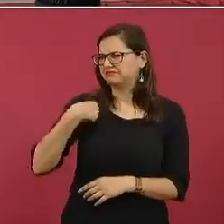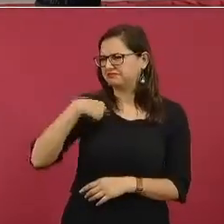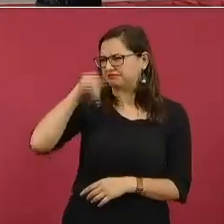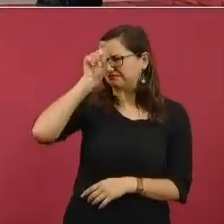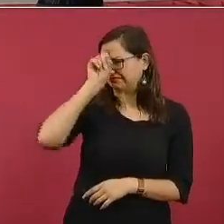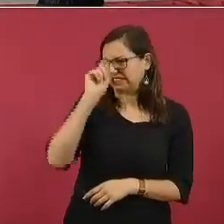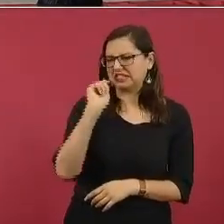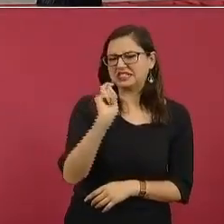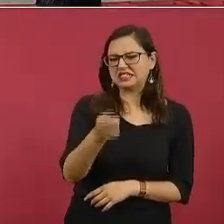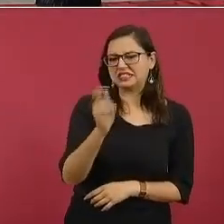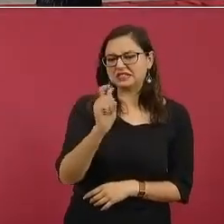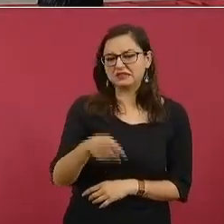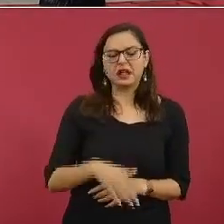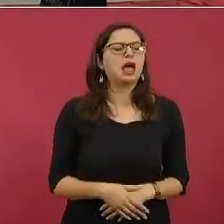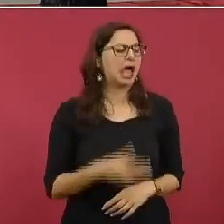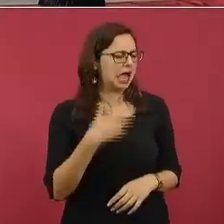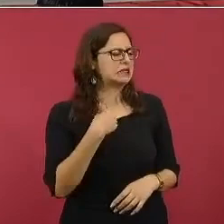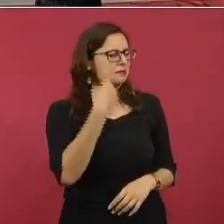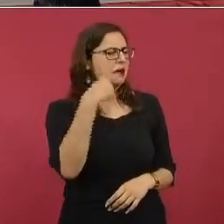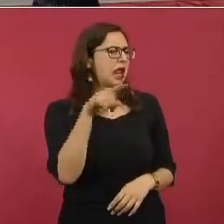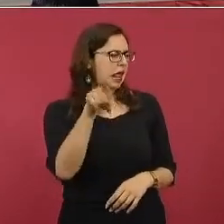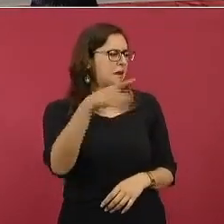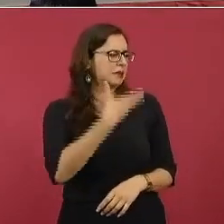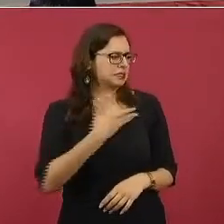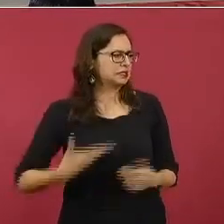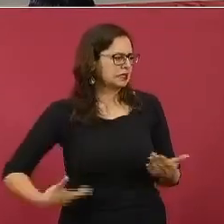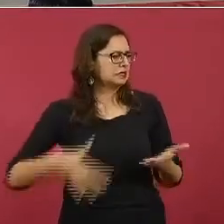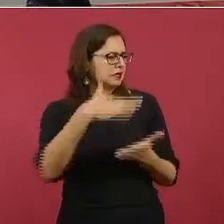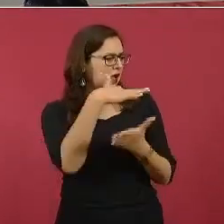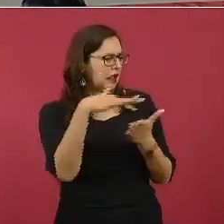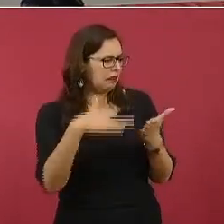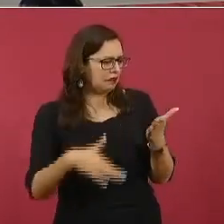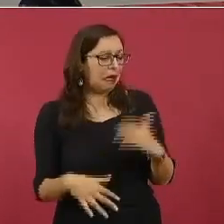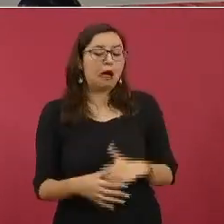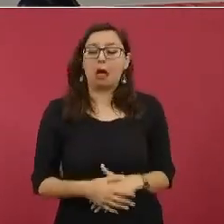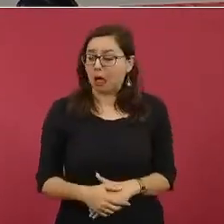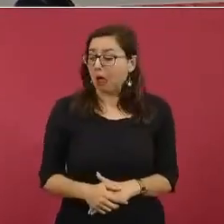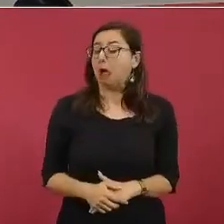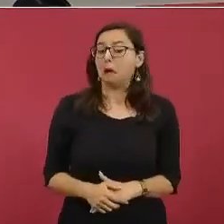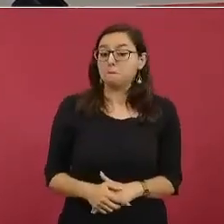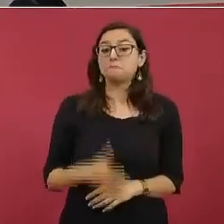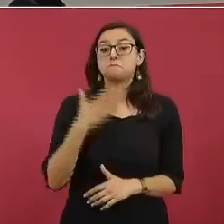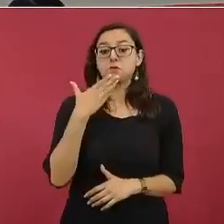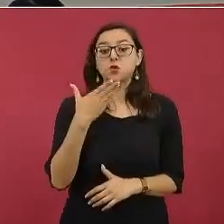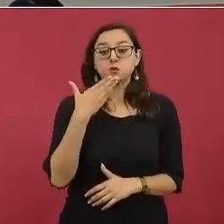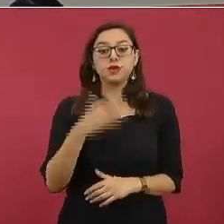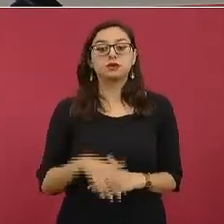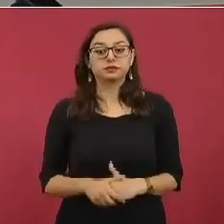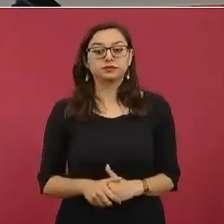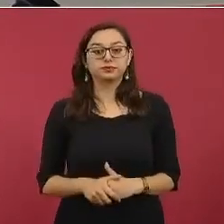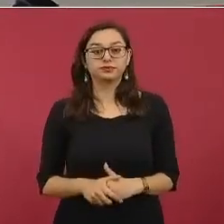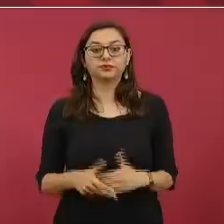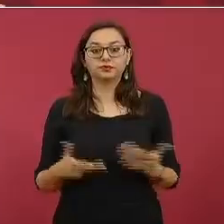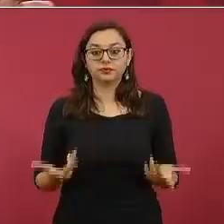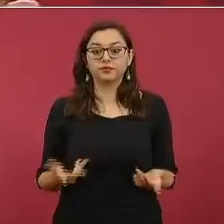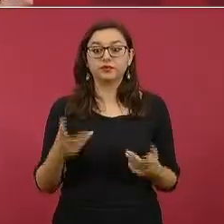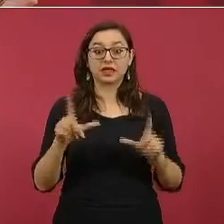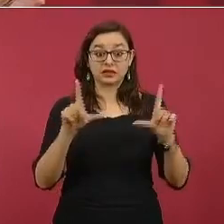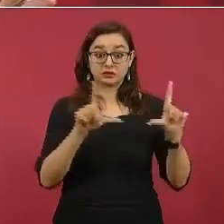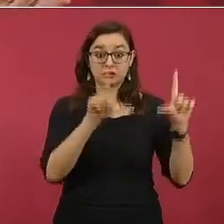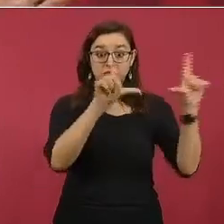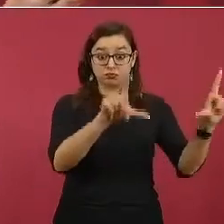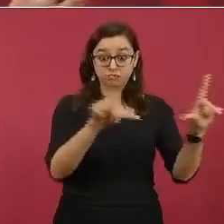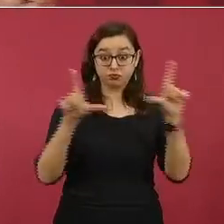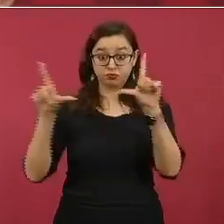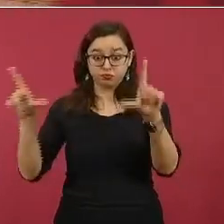muy bien. Entonces empezó a hablar y en eso como que se apagaron